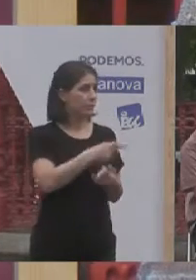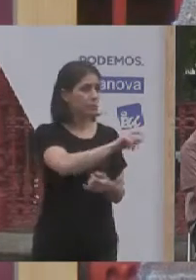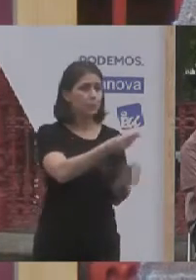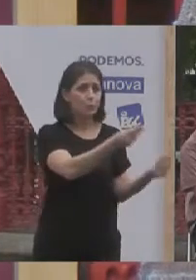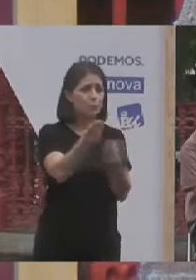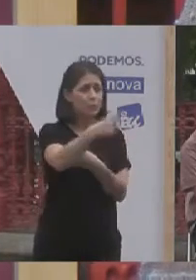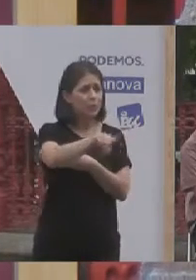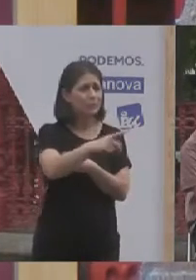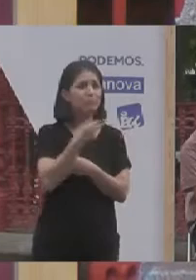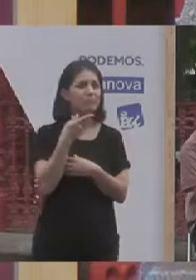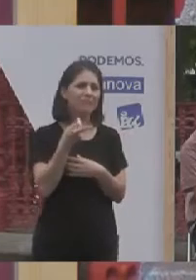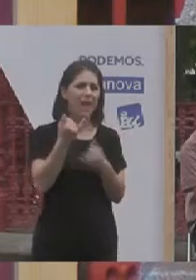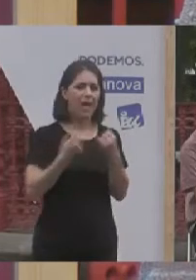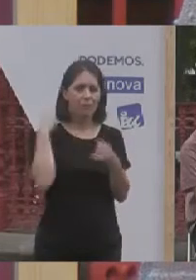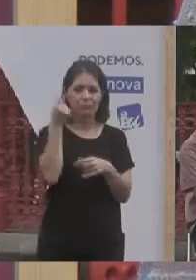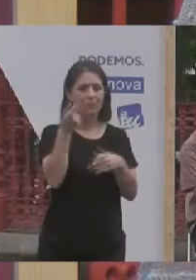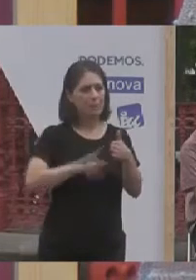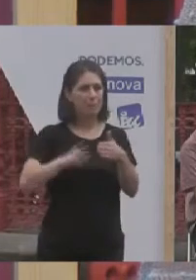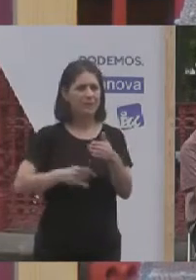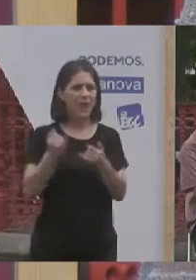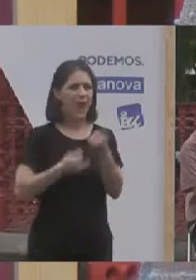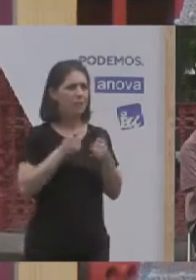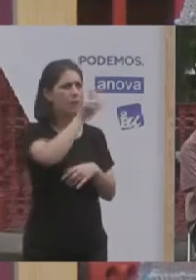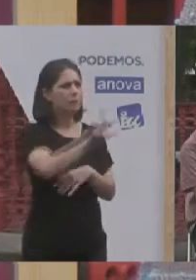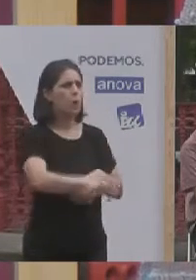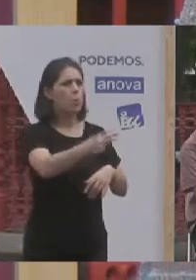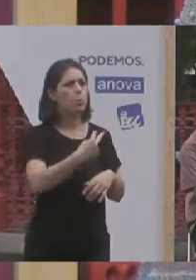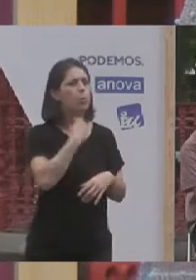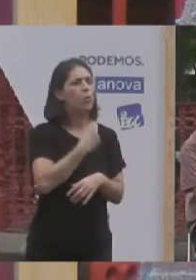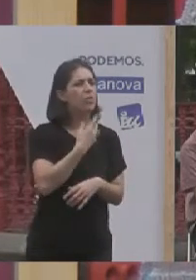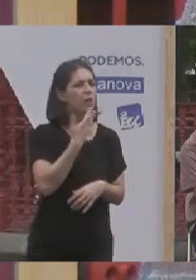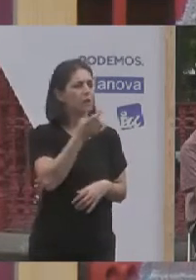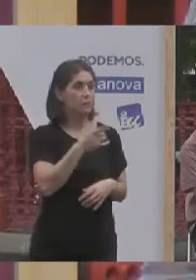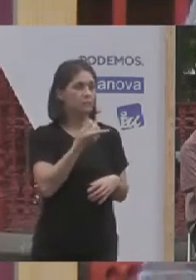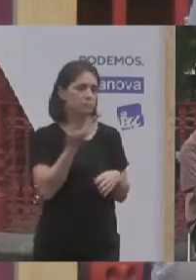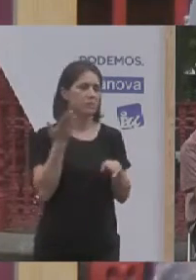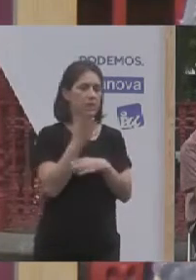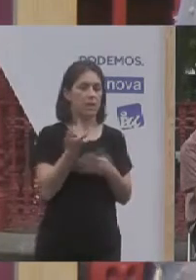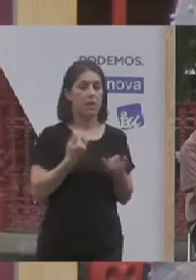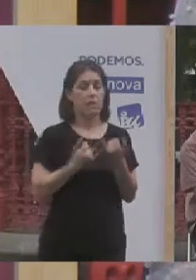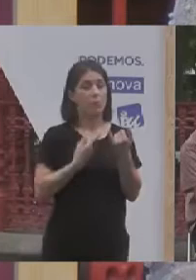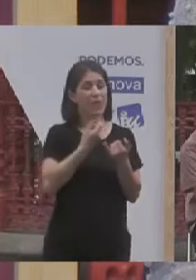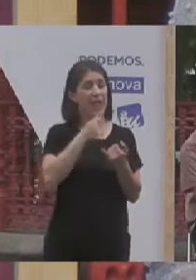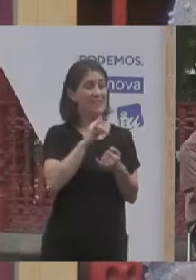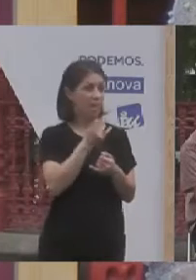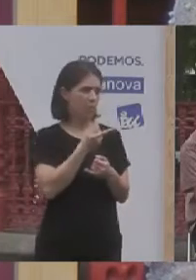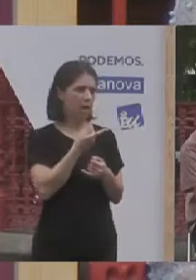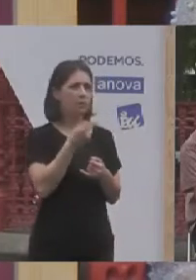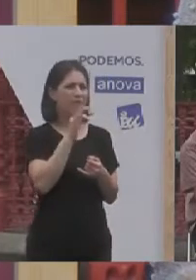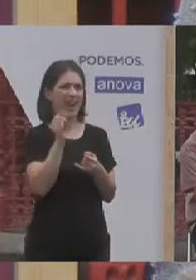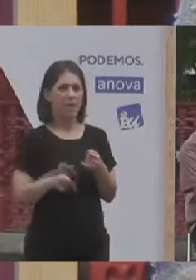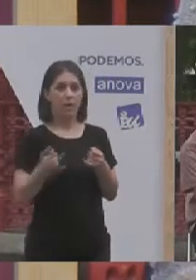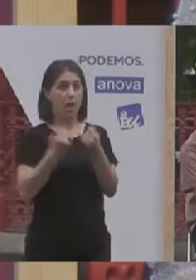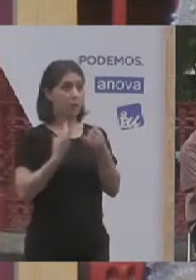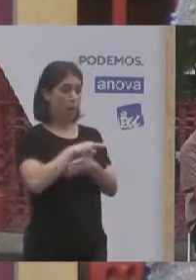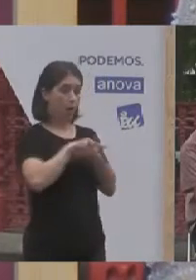orgullo haber tido durante estes meses a unha portavoz, a unha voceira tan increíble como Alexandra Fernández, que representa a